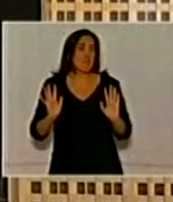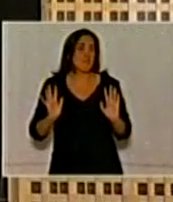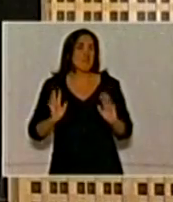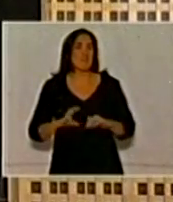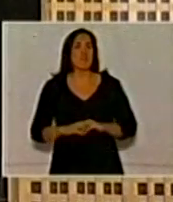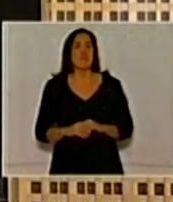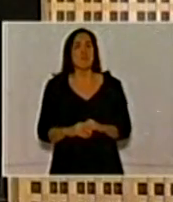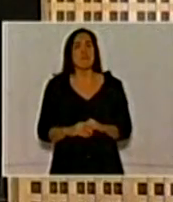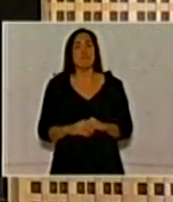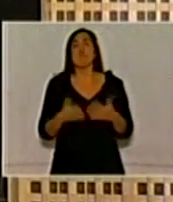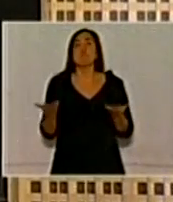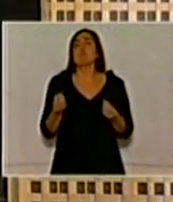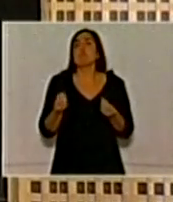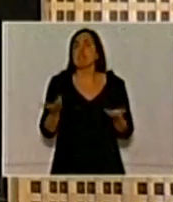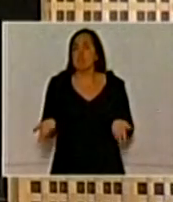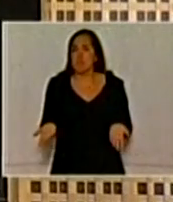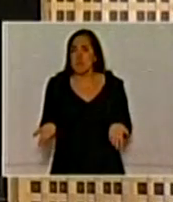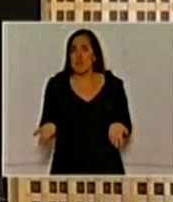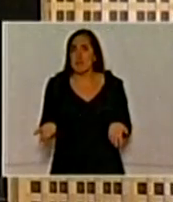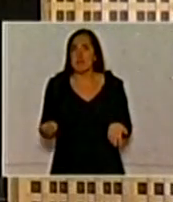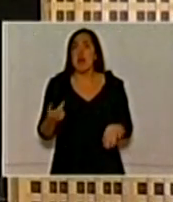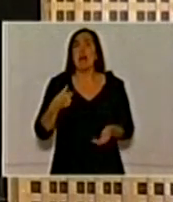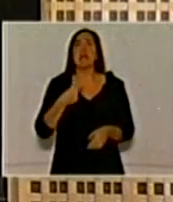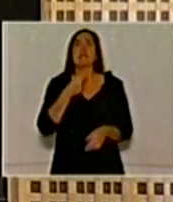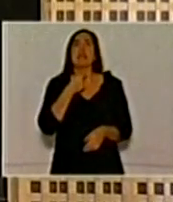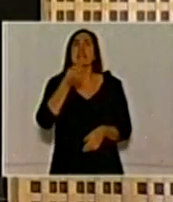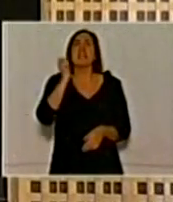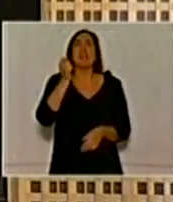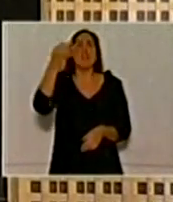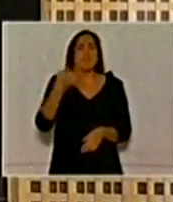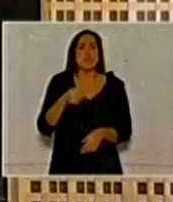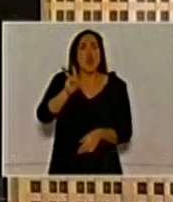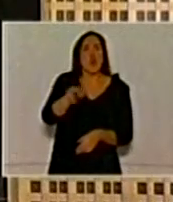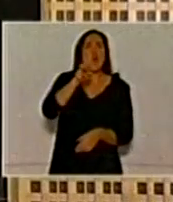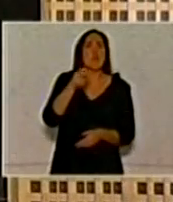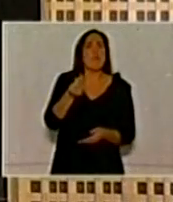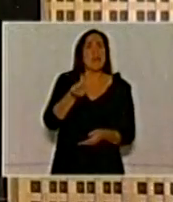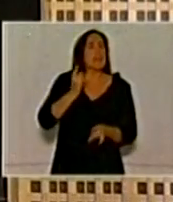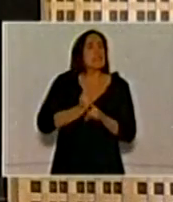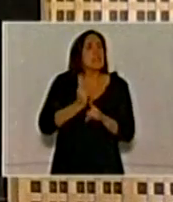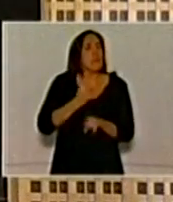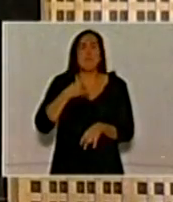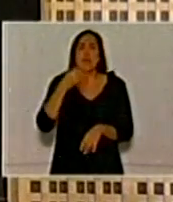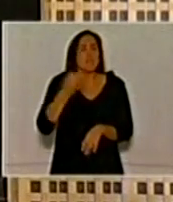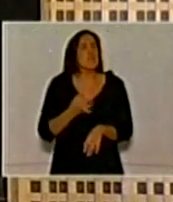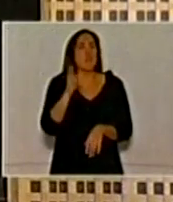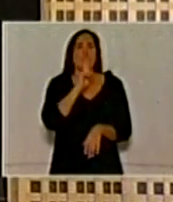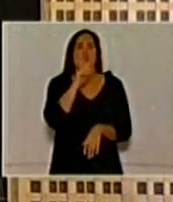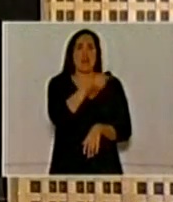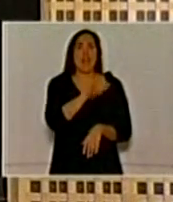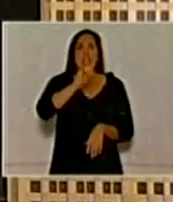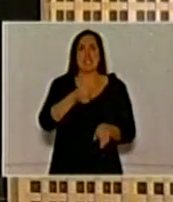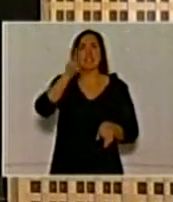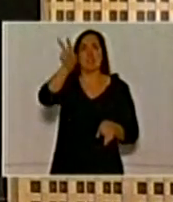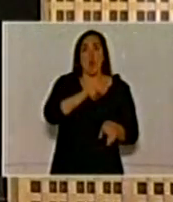Entonces, ¿qué pasa? Queremos que la que lo cobre sea la madre, siempre, salvo que por